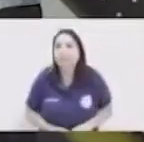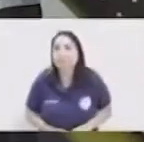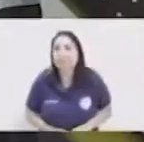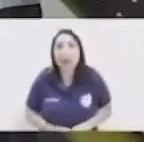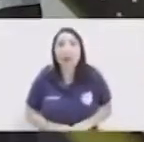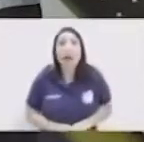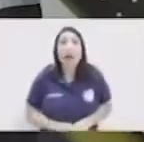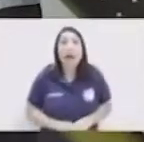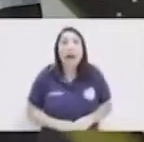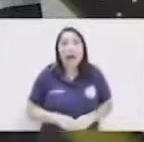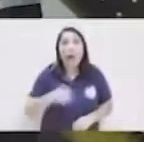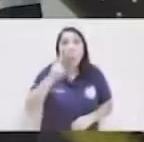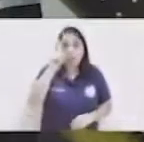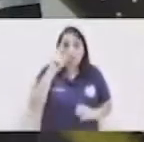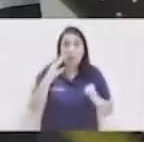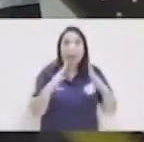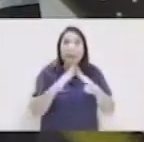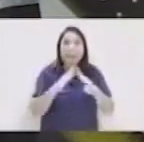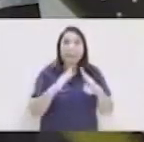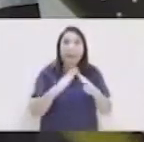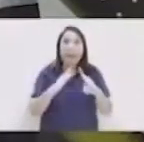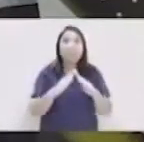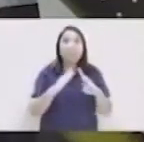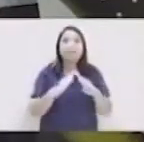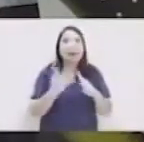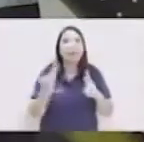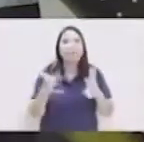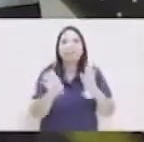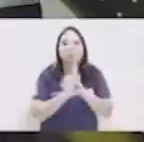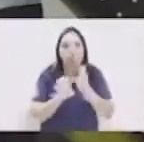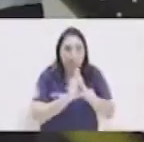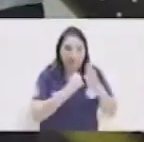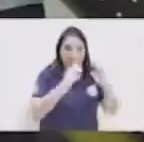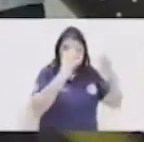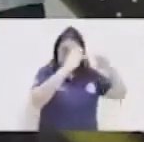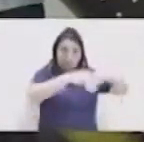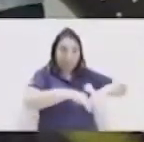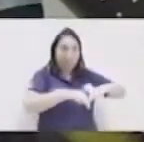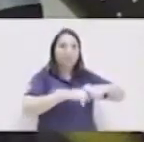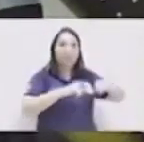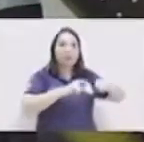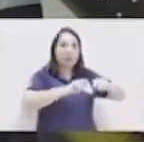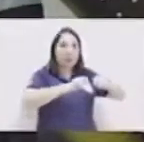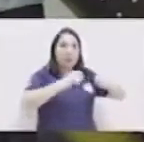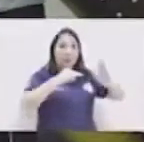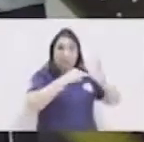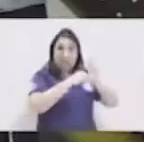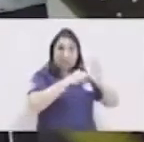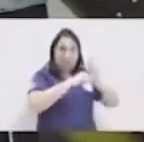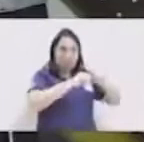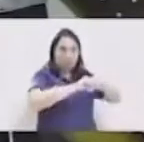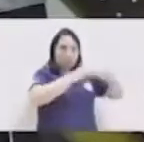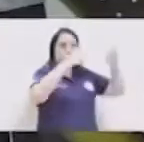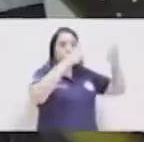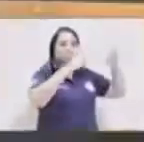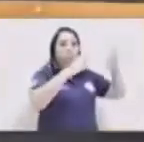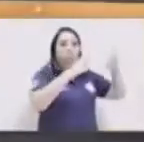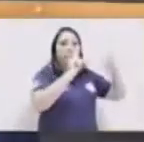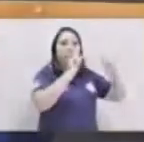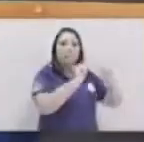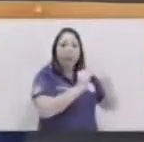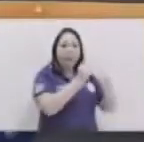en una casa ocurre que hay un cortocircuito y empieza a haber un incendio, entonces